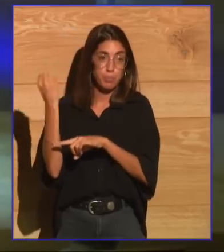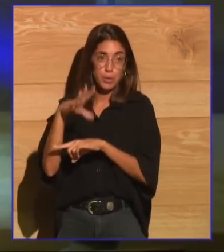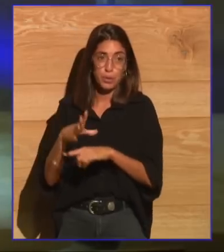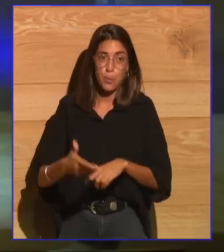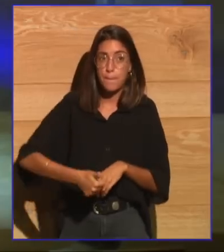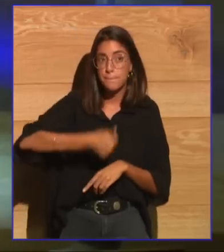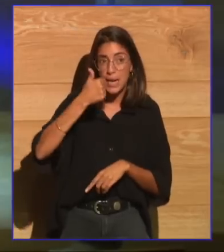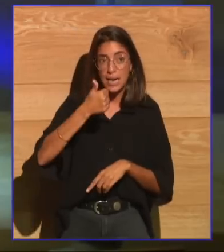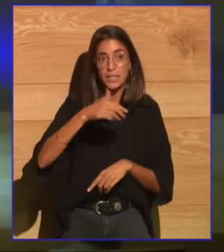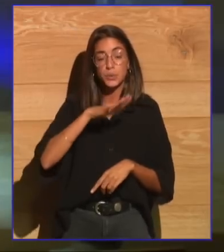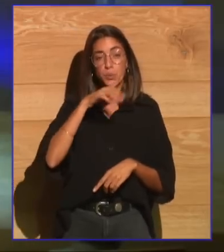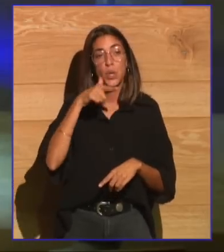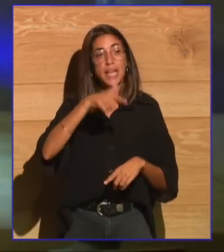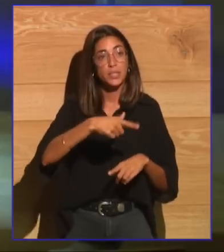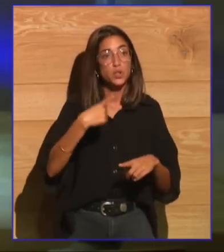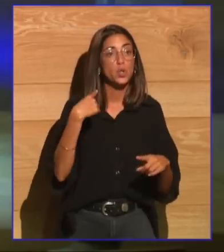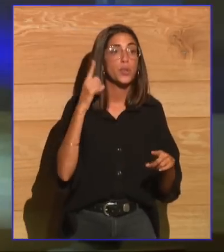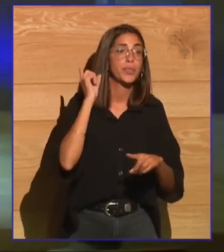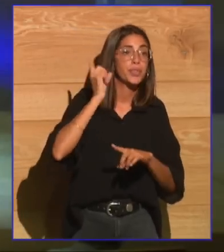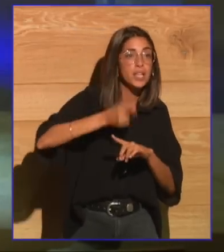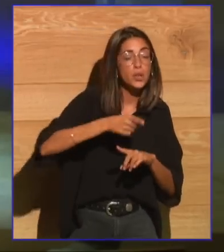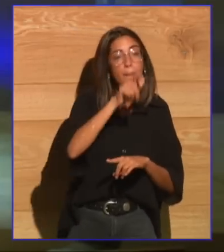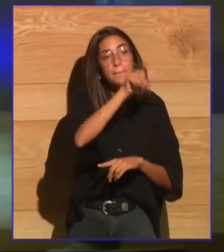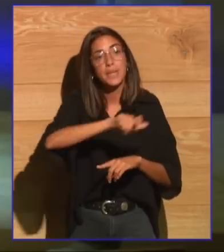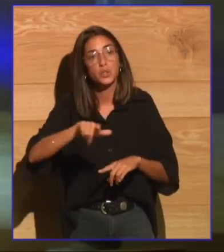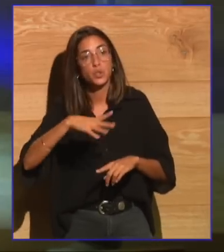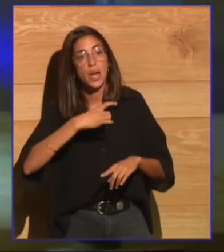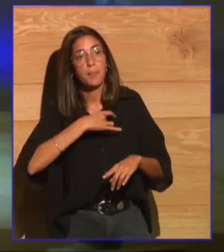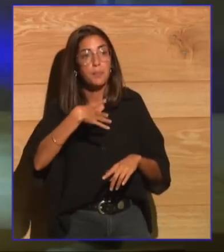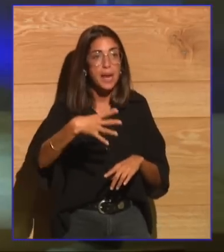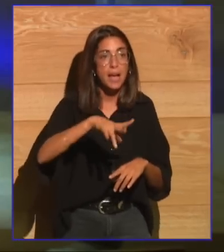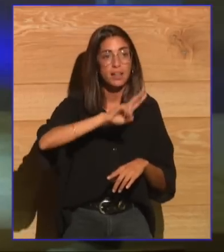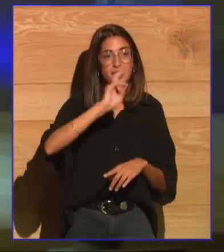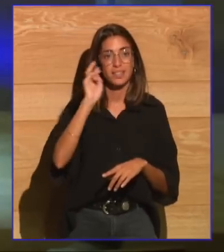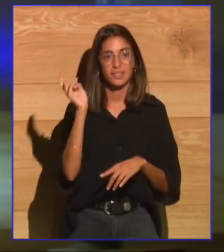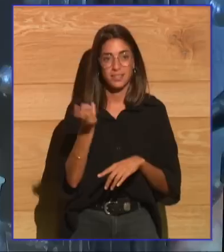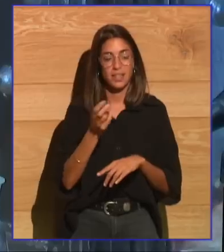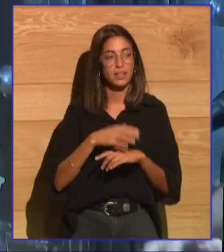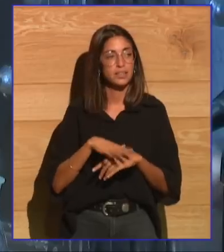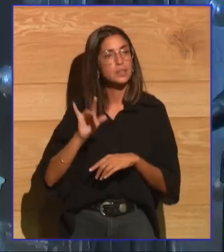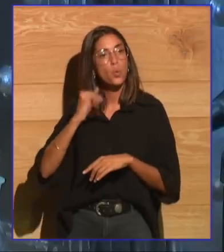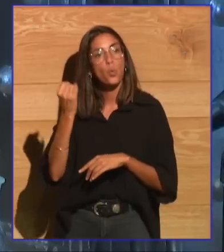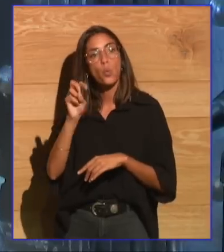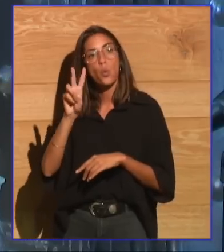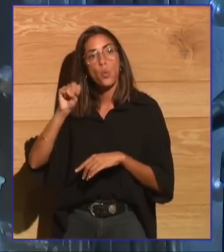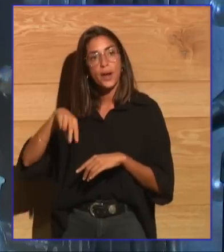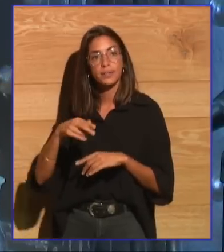que se hicieron de que se nos dirigió una persona blanca etcétera etcétera tijuana gracias